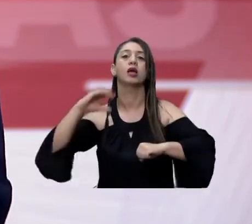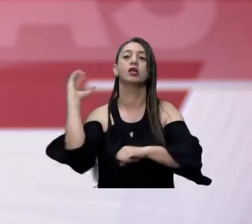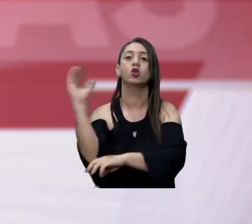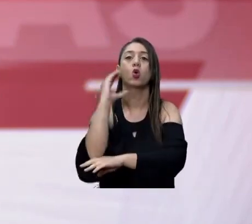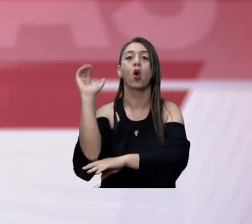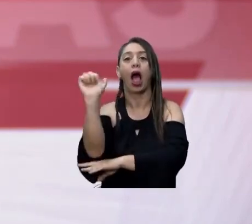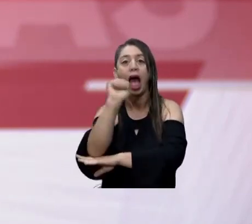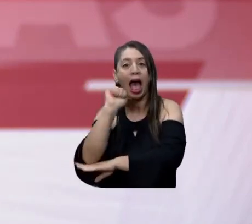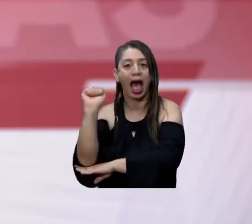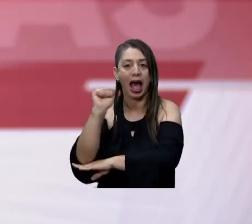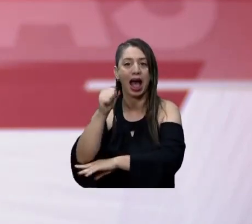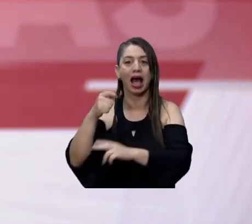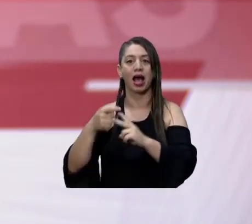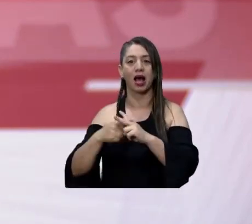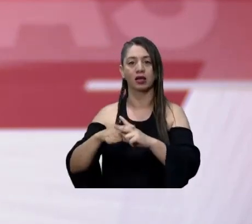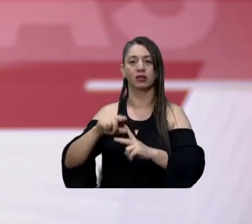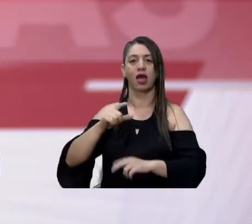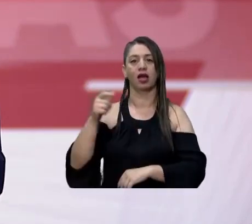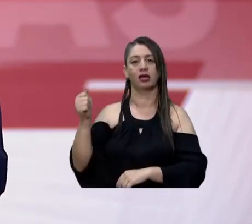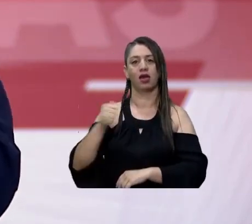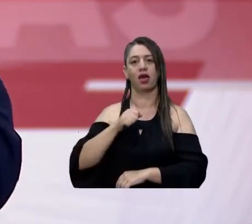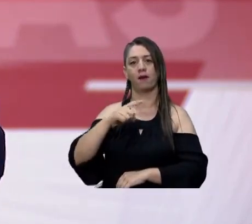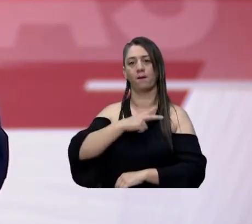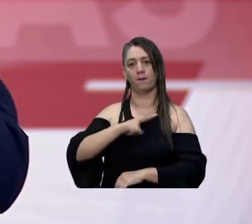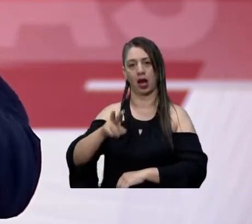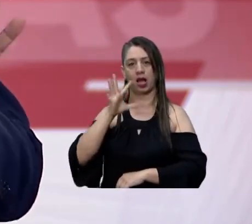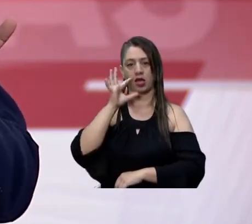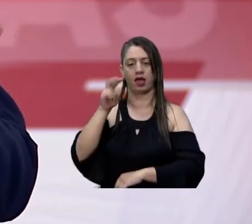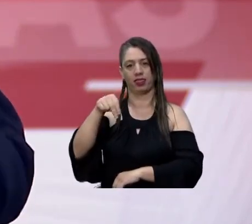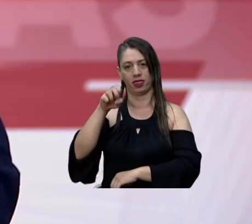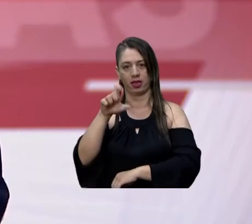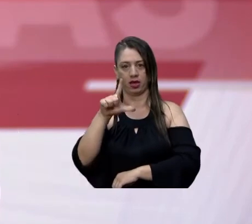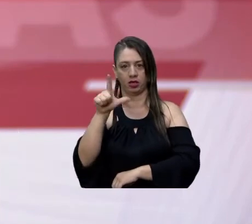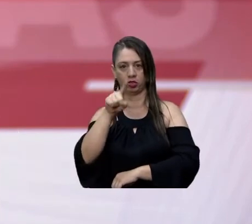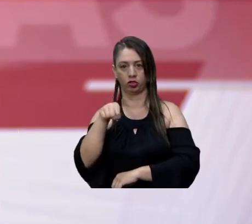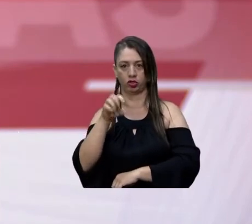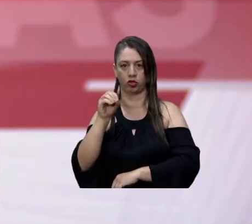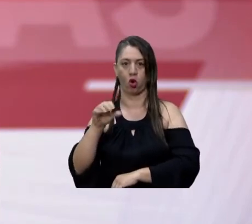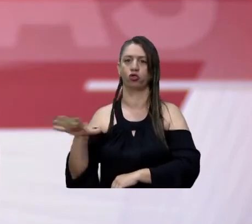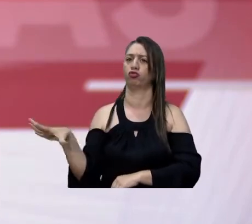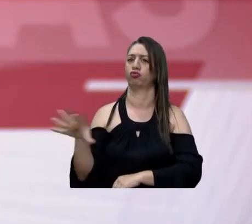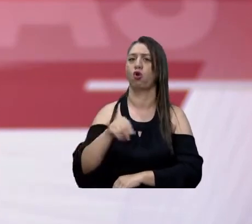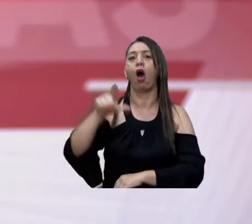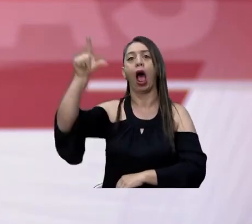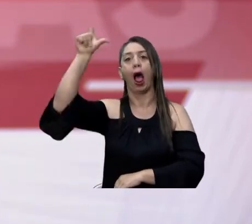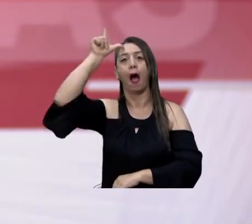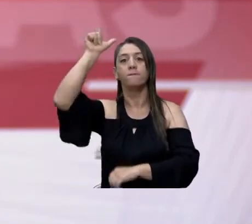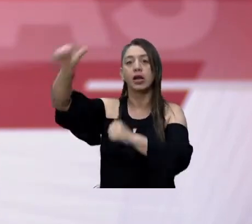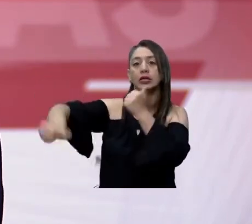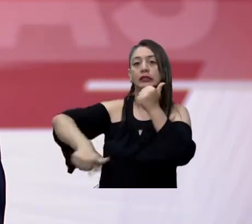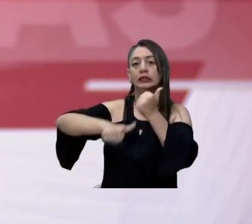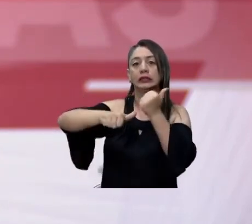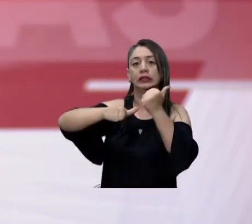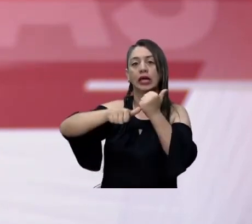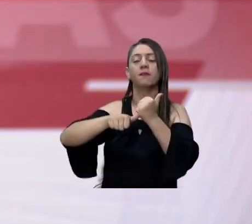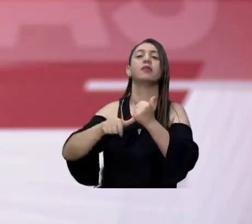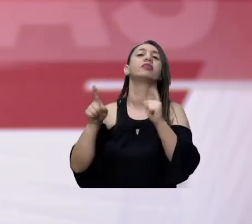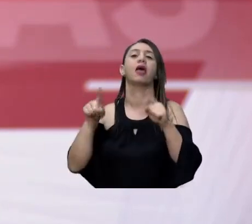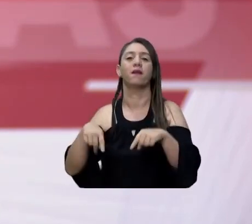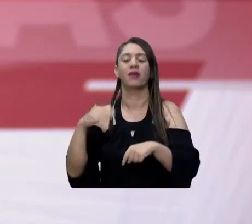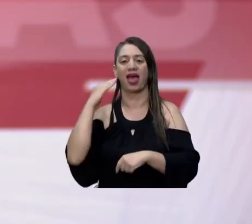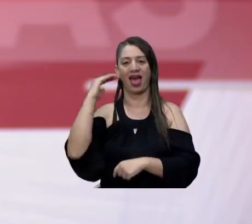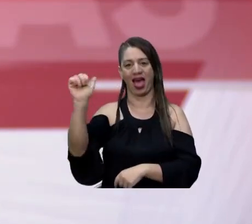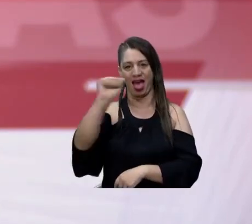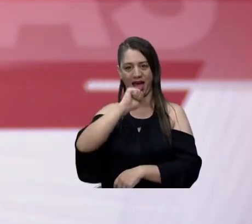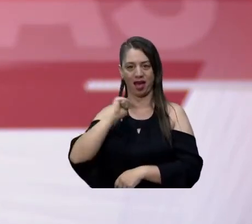Fémina con cuerpo técnico vallecaucano Nelson Abadía. Y toda la base es el América subcampeón de Copa Libertadores y también las